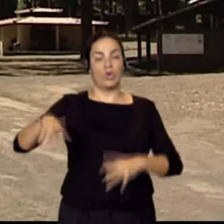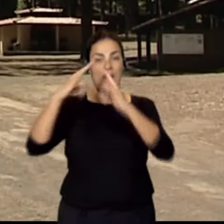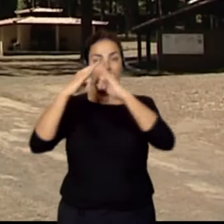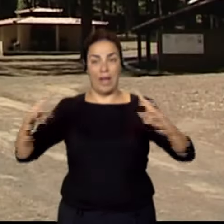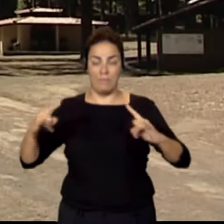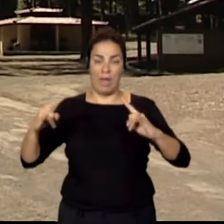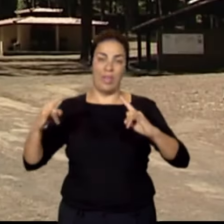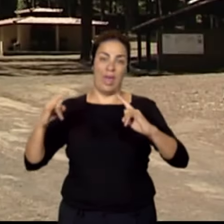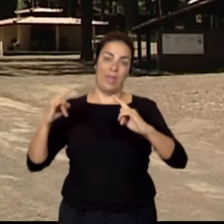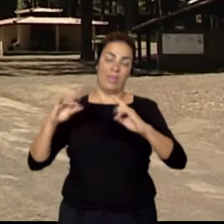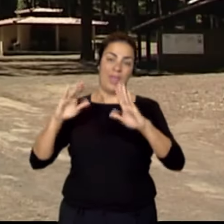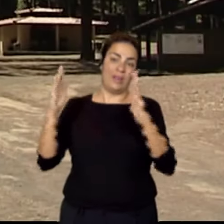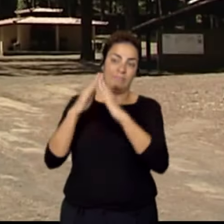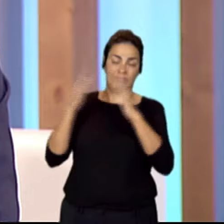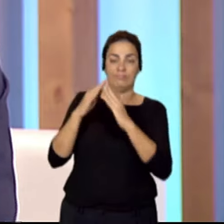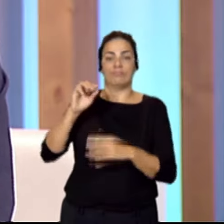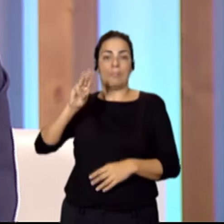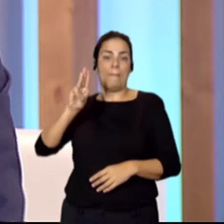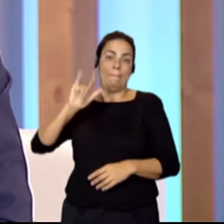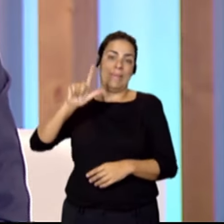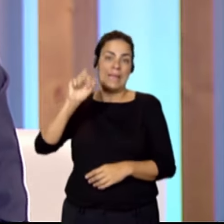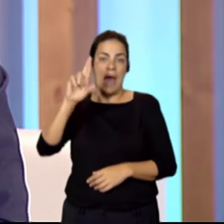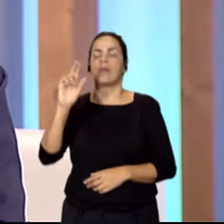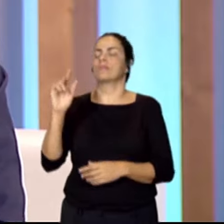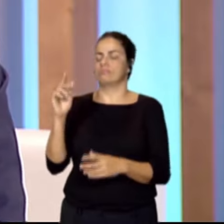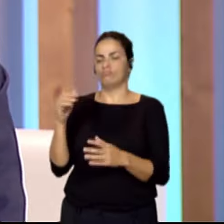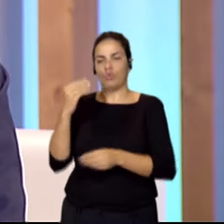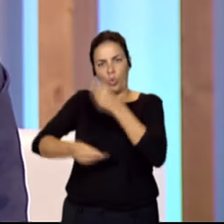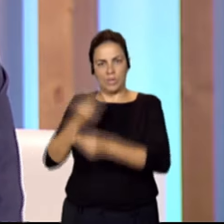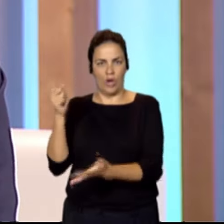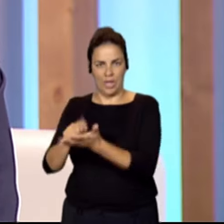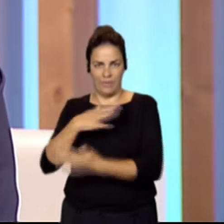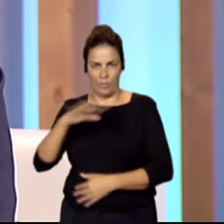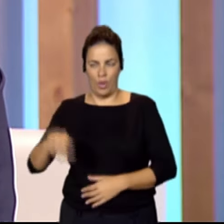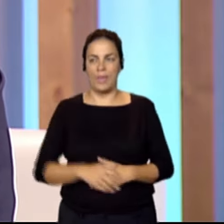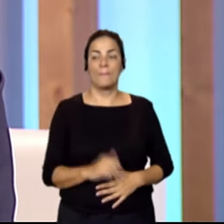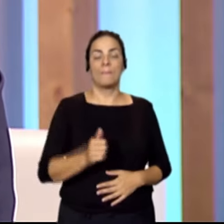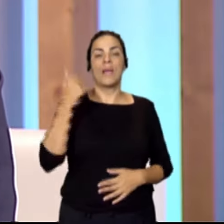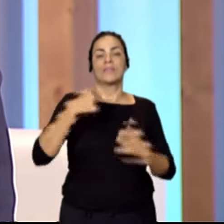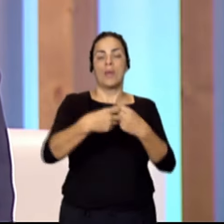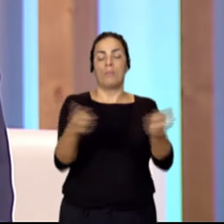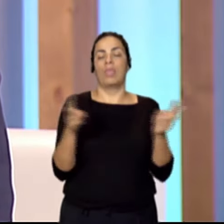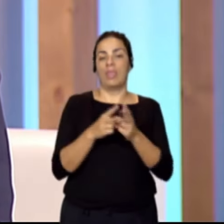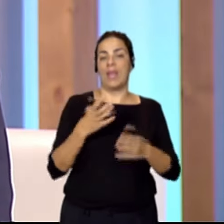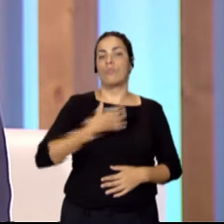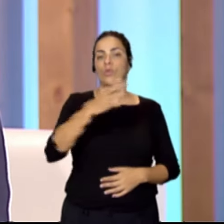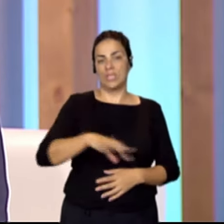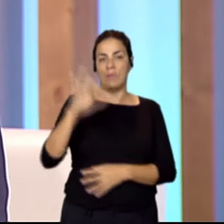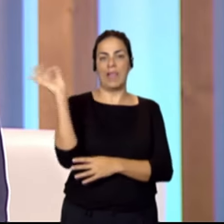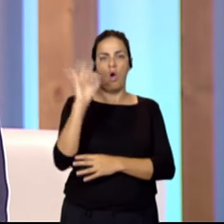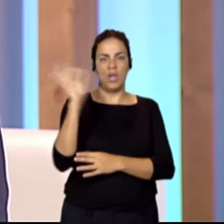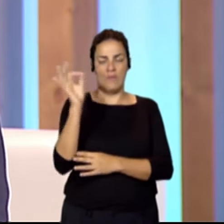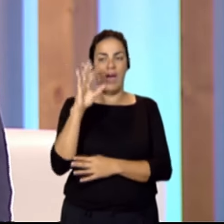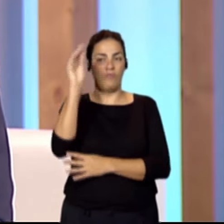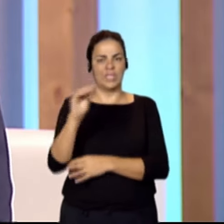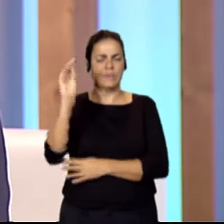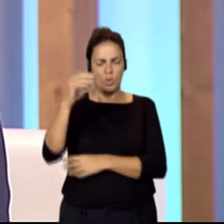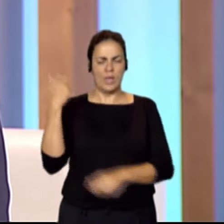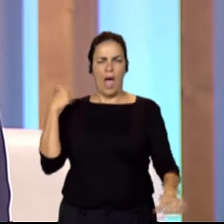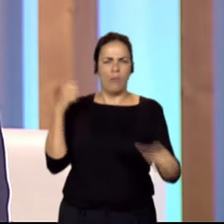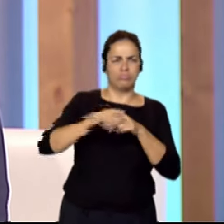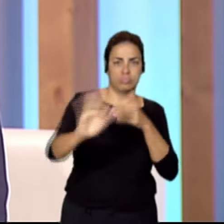del Refugio del Pilar más cosas la piscina municipal de la oliva en fuerteventura lleva cerrada mucho tiempo según los vecinos